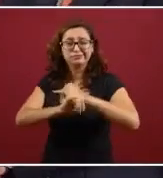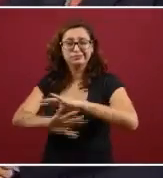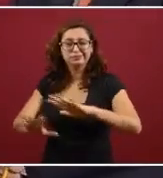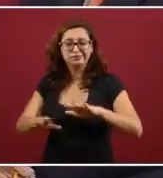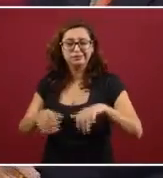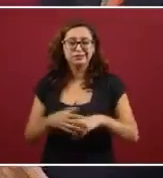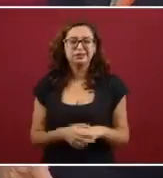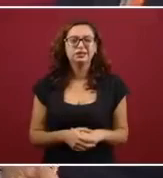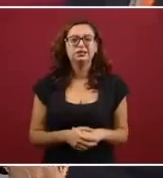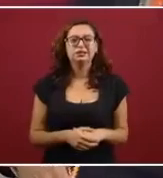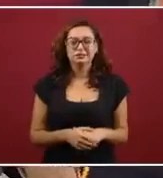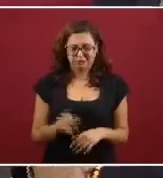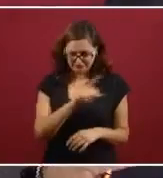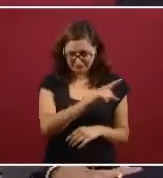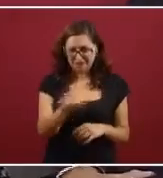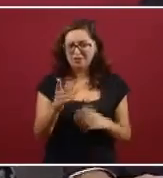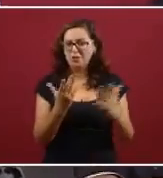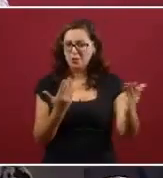el ejercicio